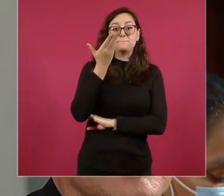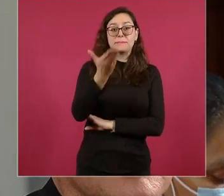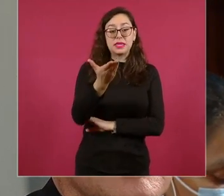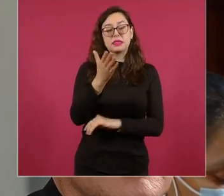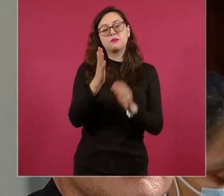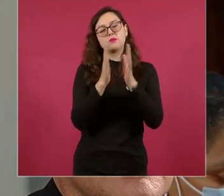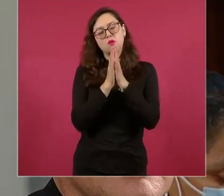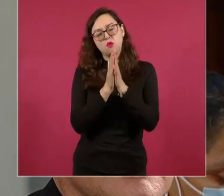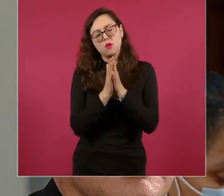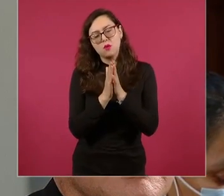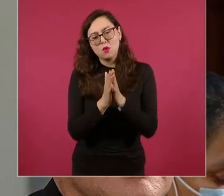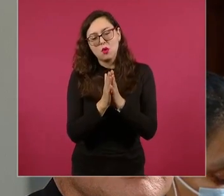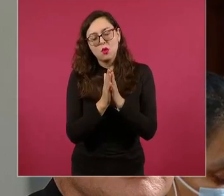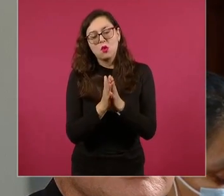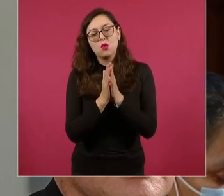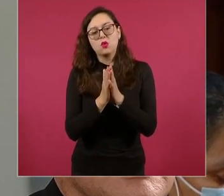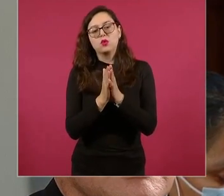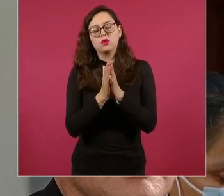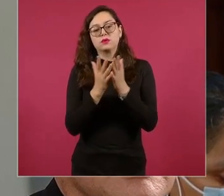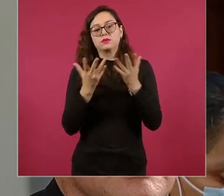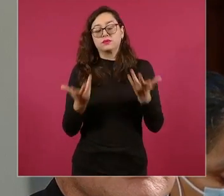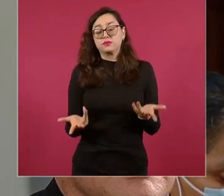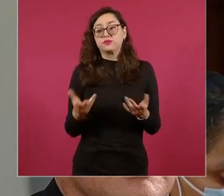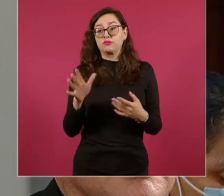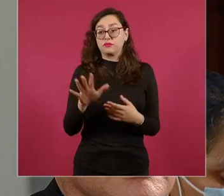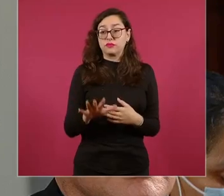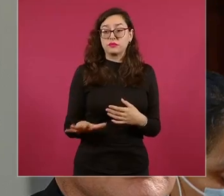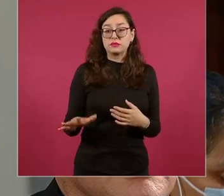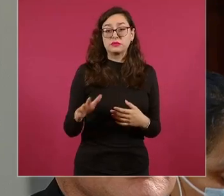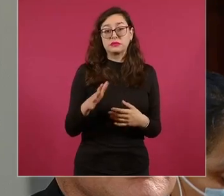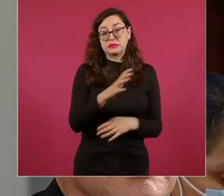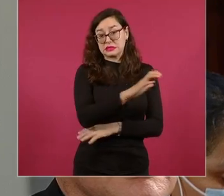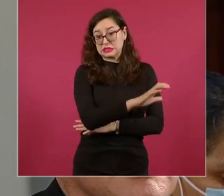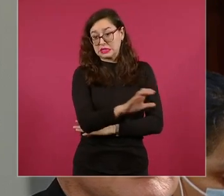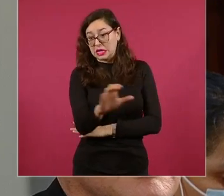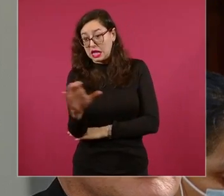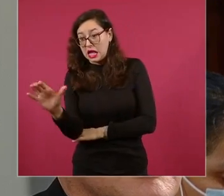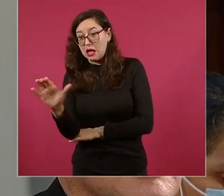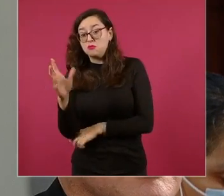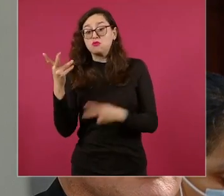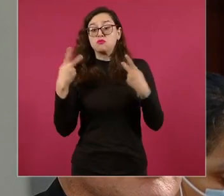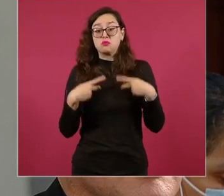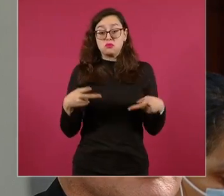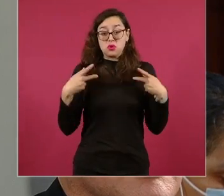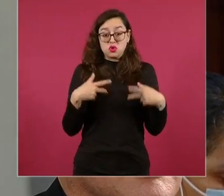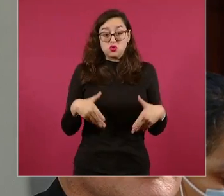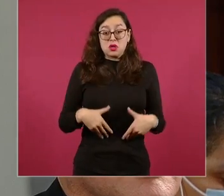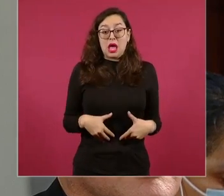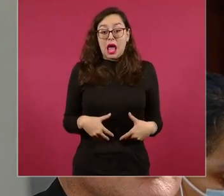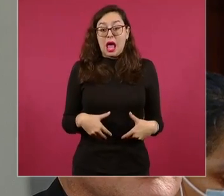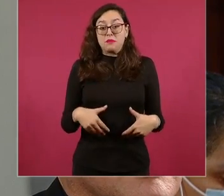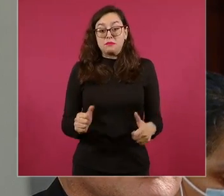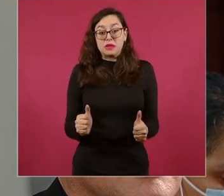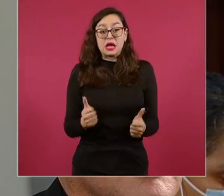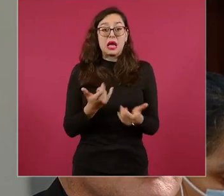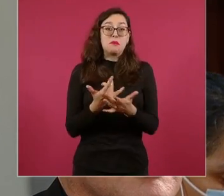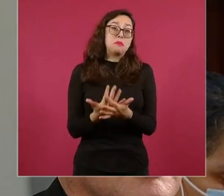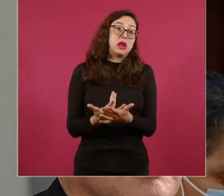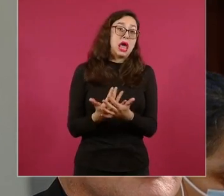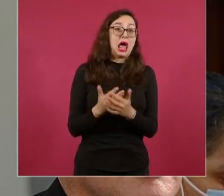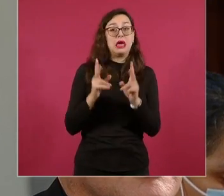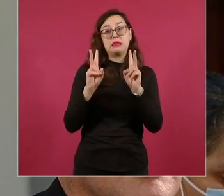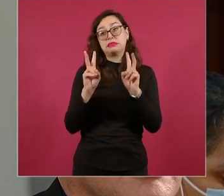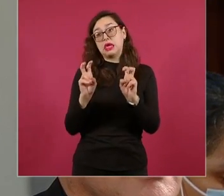comprensión para entender que el campo y el hambre de los campesinos no tienen agenda que si acuden a usted